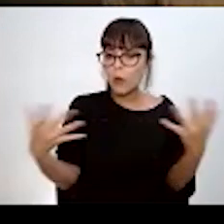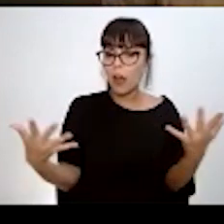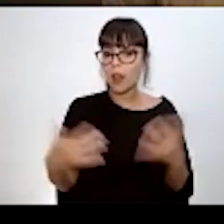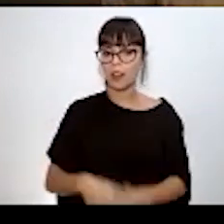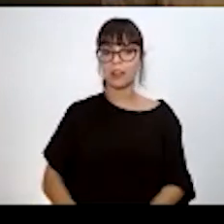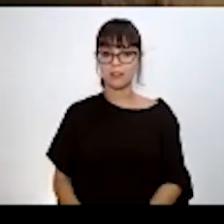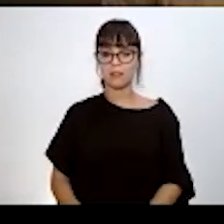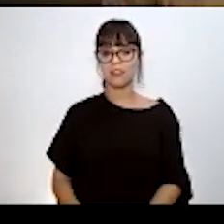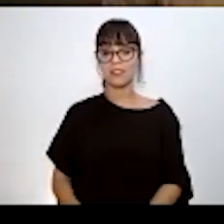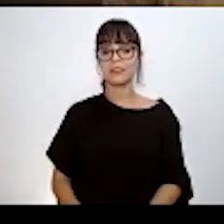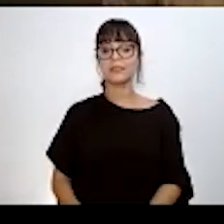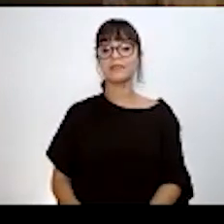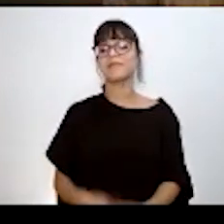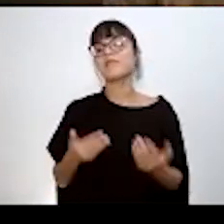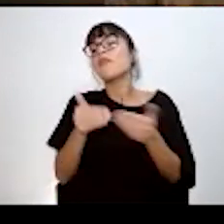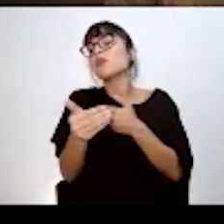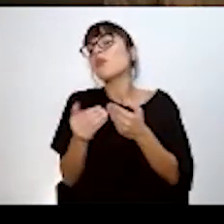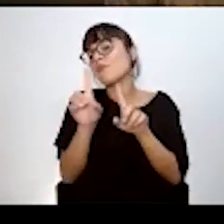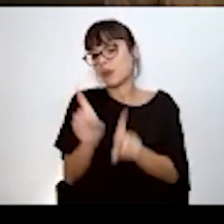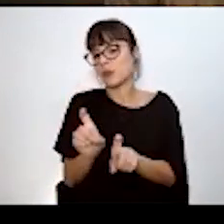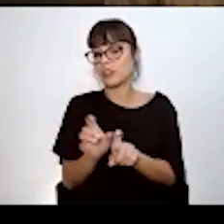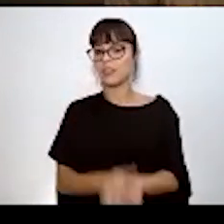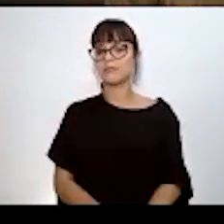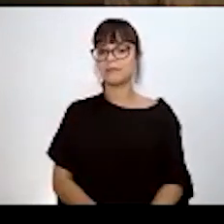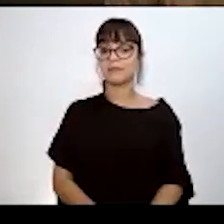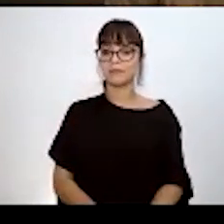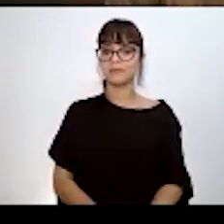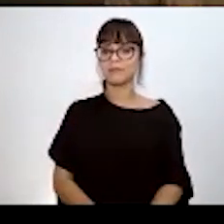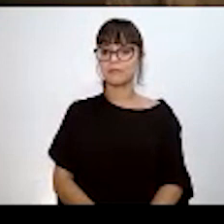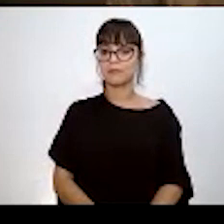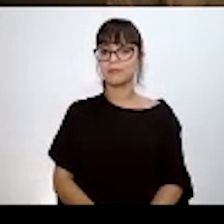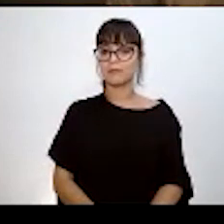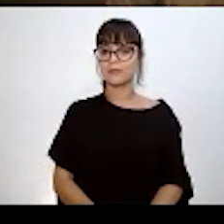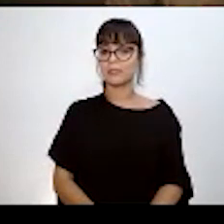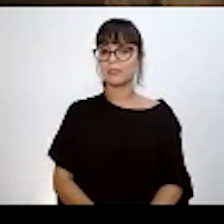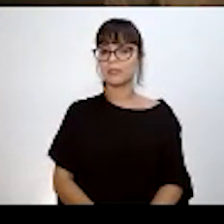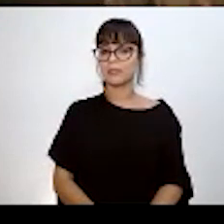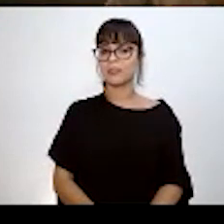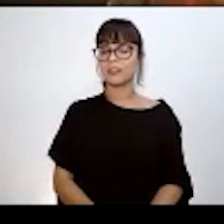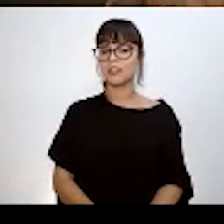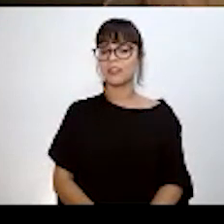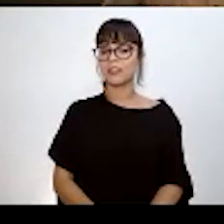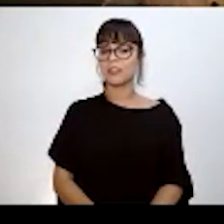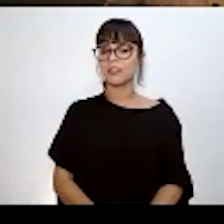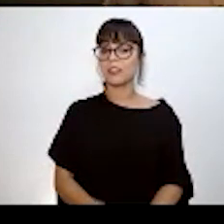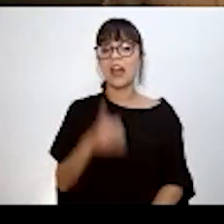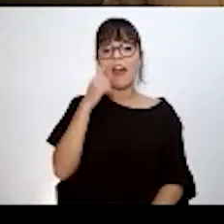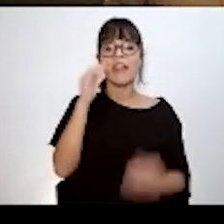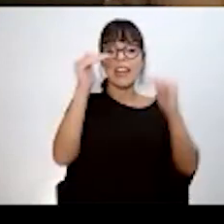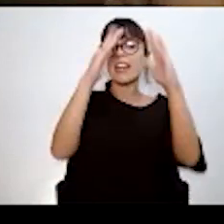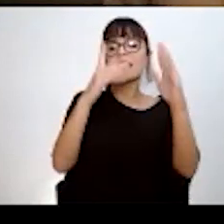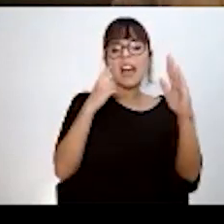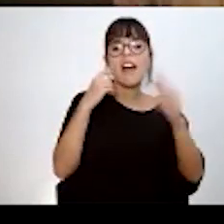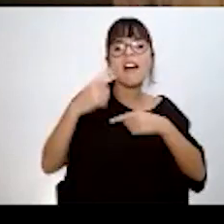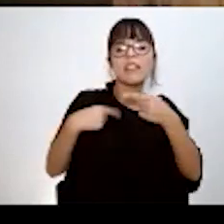¿No? Un poco pregunta por el futuro, si se podrían estudiar la posible evolución cronológica de los espacios de hábitat domésticos, por ejemplo. Yo, para ser sincero,